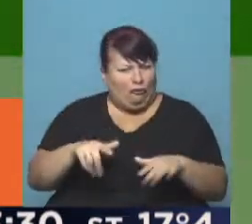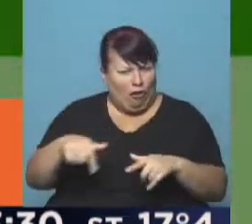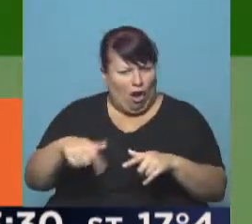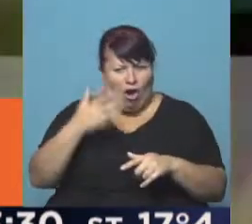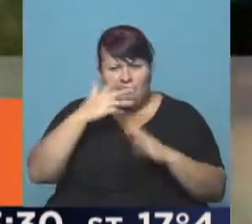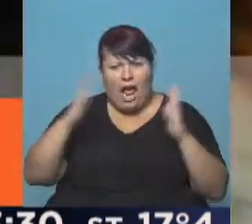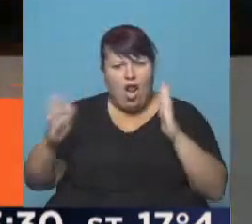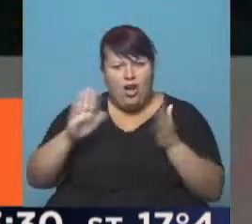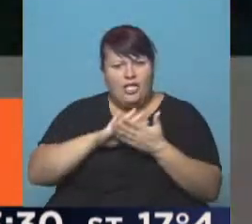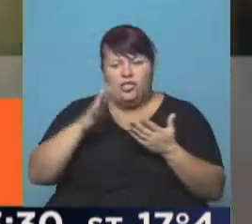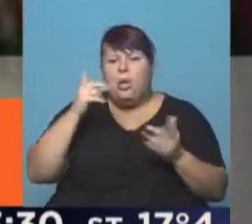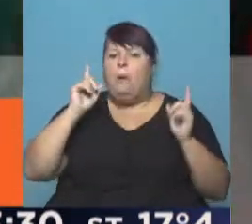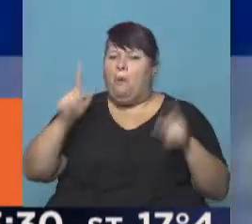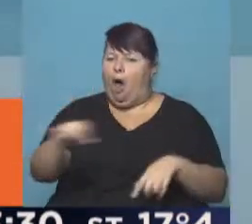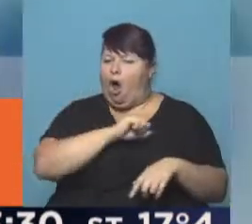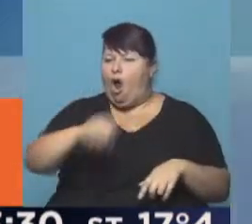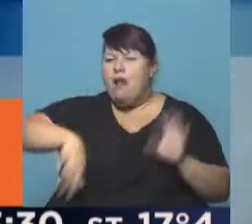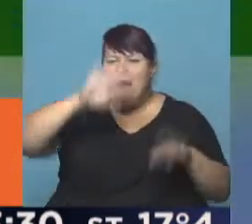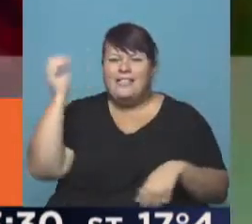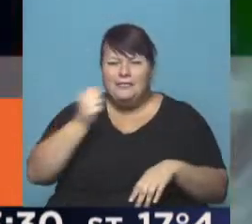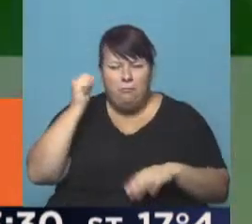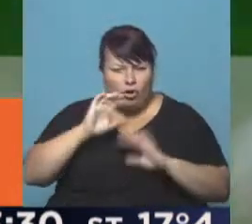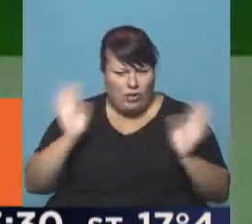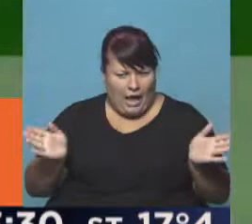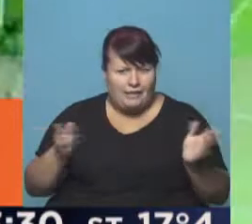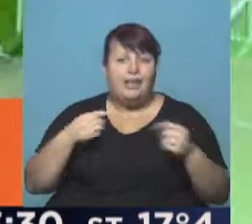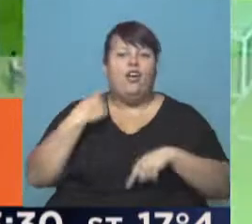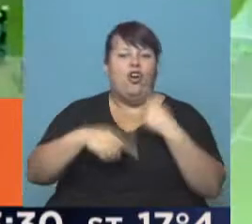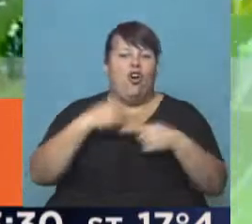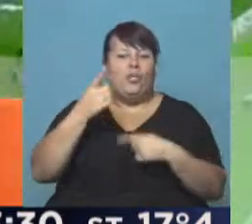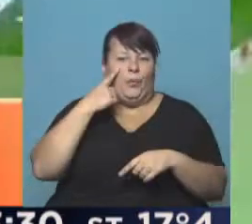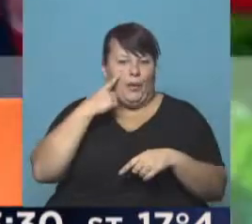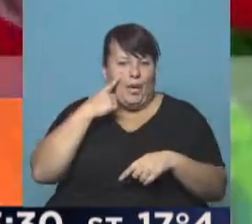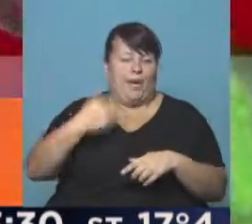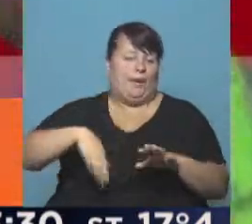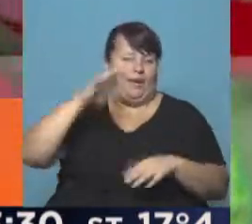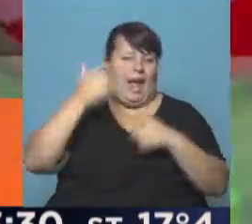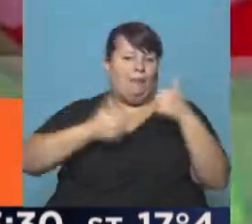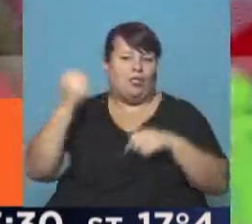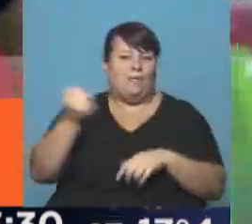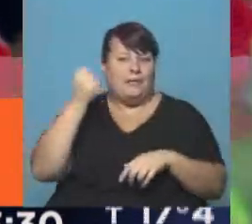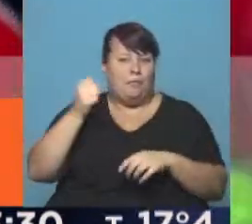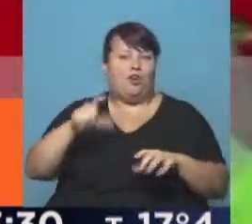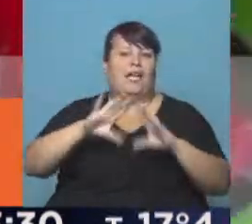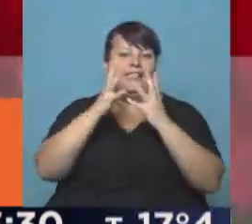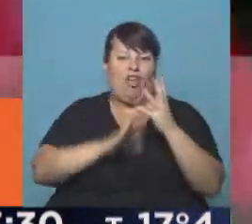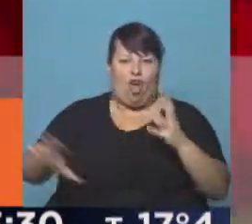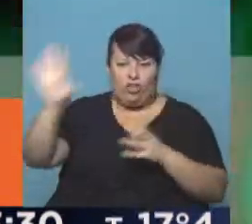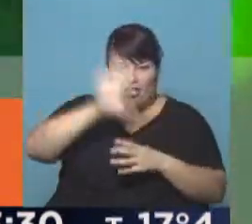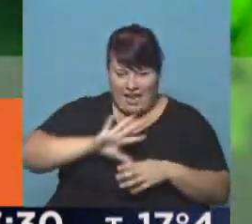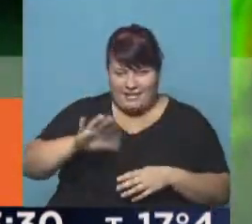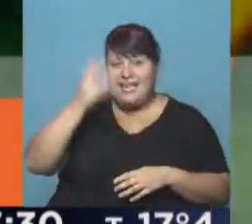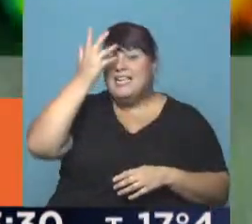este san lorenzo nuevo de almagro pero que mete el gol más importante si se quiere para continuar con vida en el máximo torneo a nivel continental